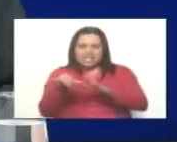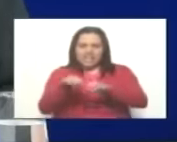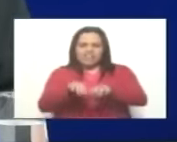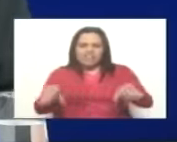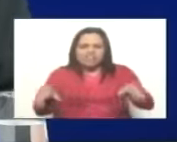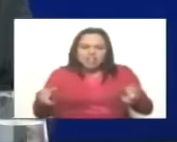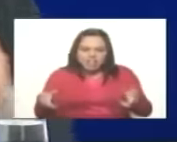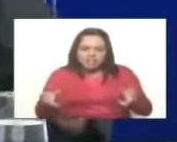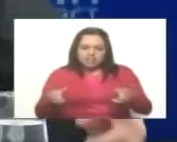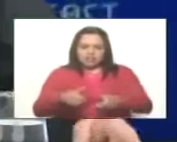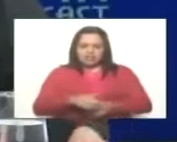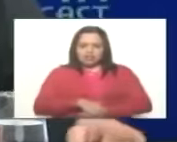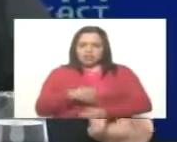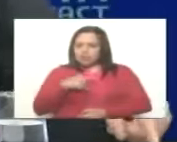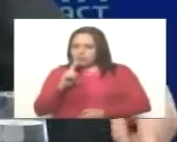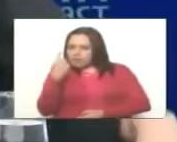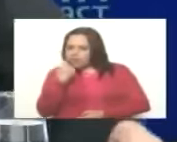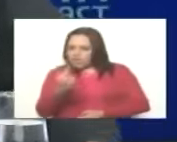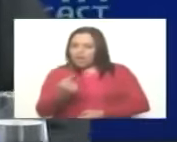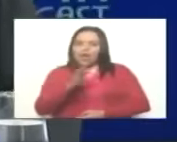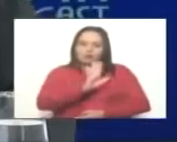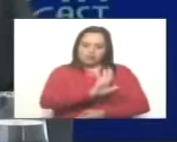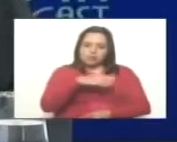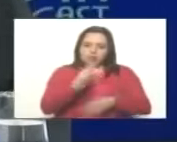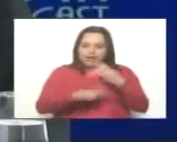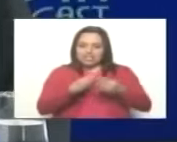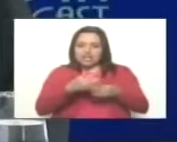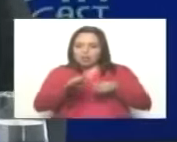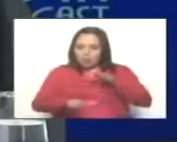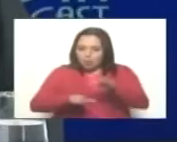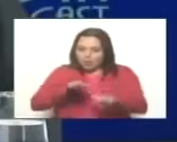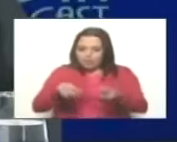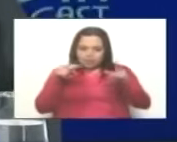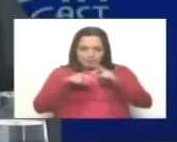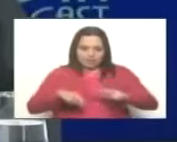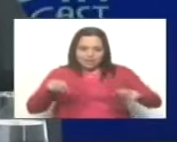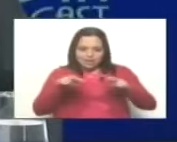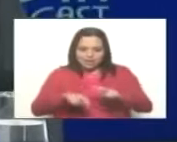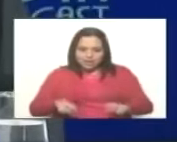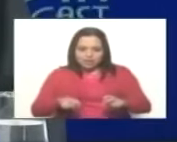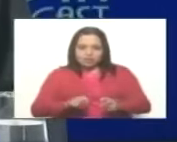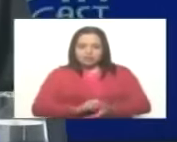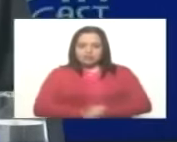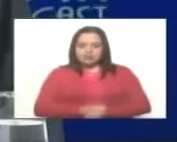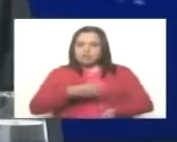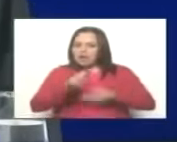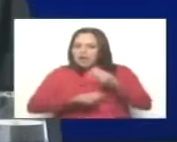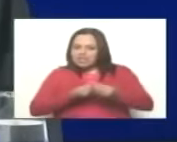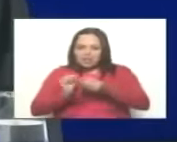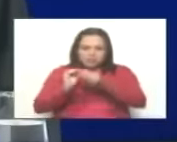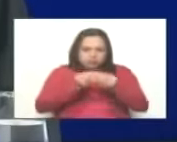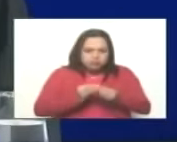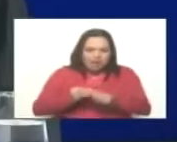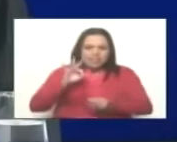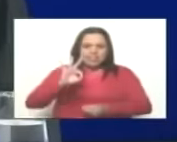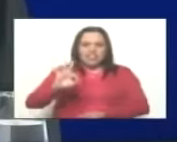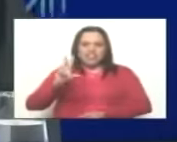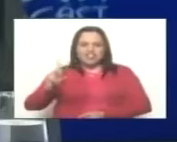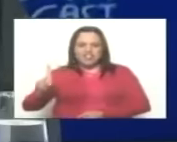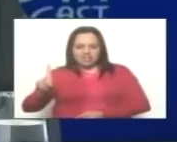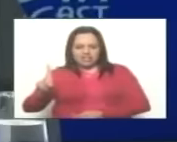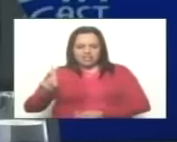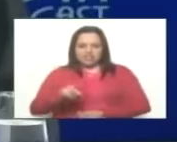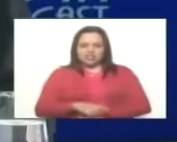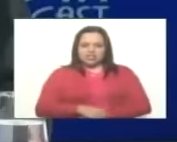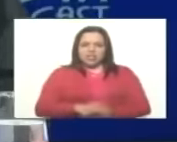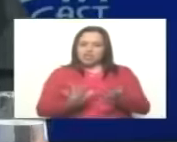que ordené yo? Lo primero que dije, bueno, mira, vamos a hacer las huellas. Claro. Vamos a hacer una reconstrucción en 3D de